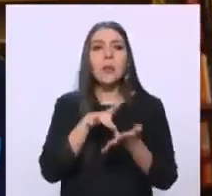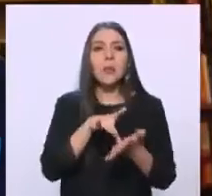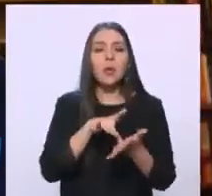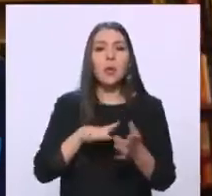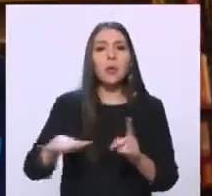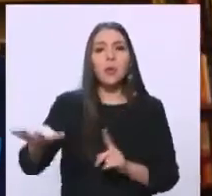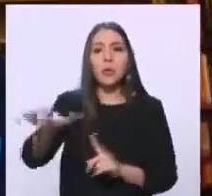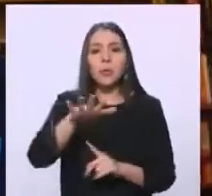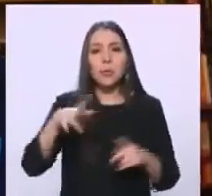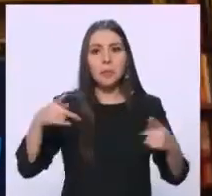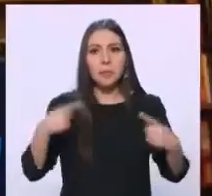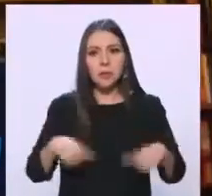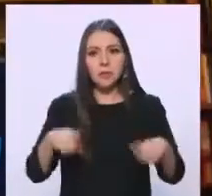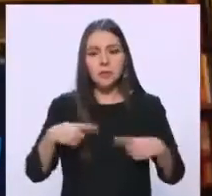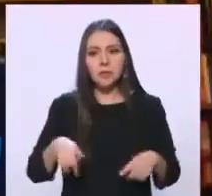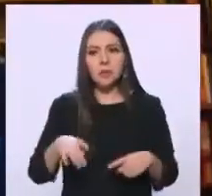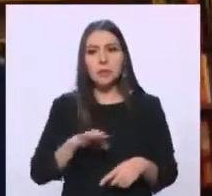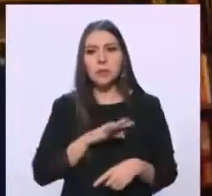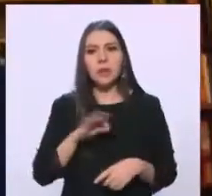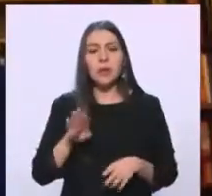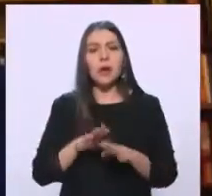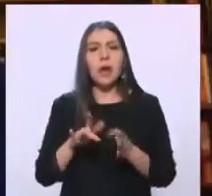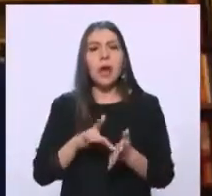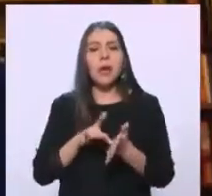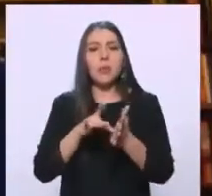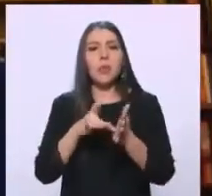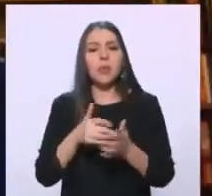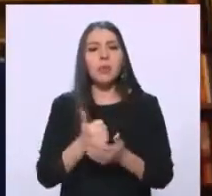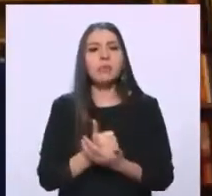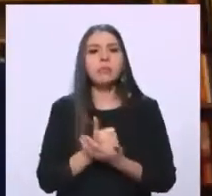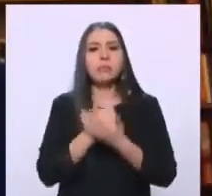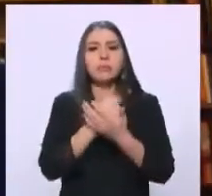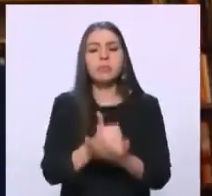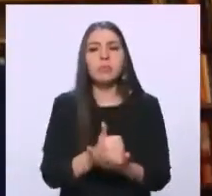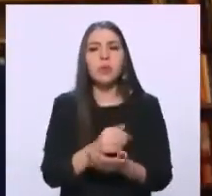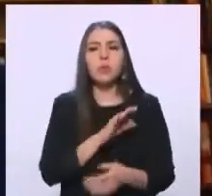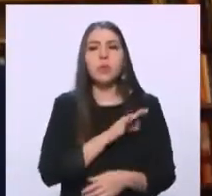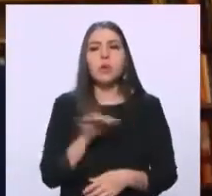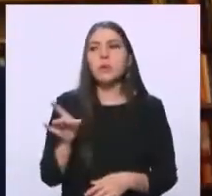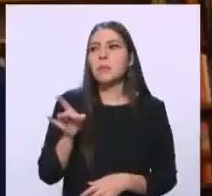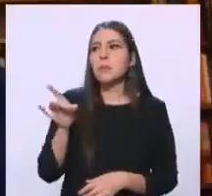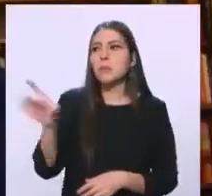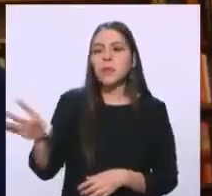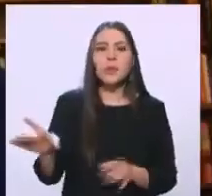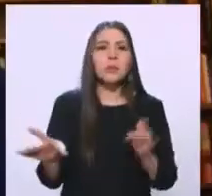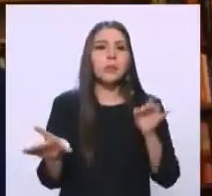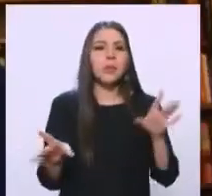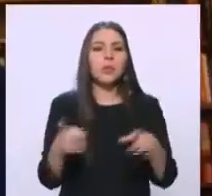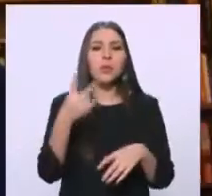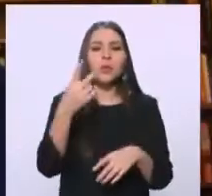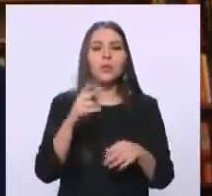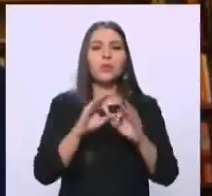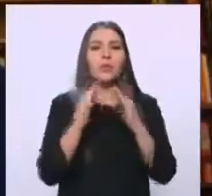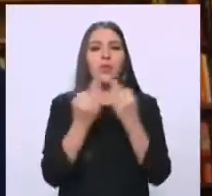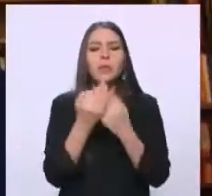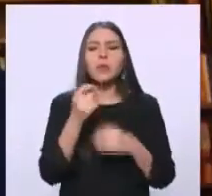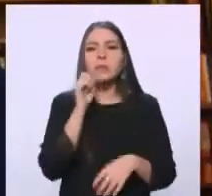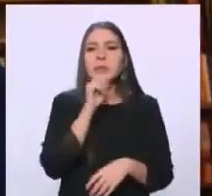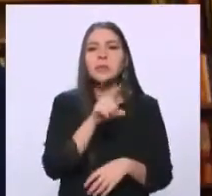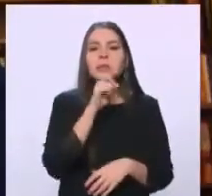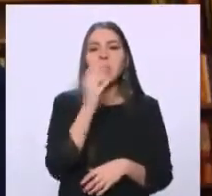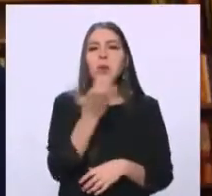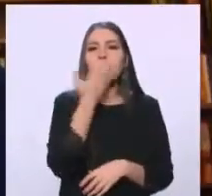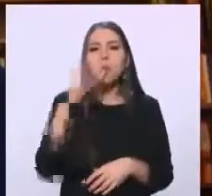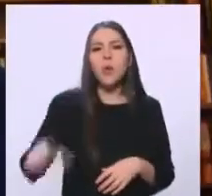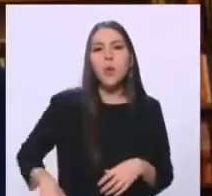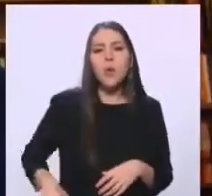esta derecha, reciben un empuje adicional y logran devorarse incluso a la izquierda. De esta forma, con esa serie de 3 pasos,